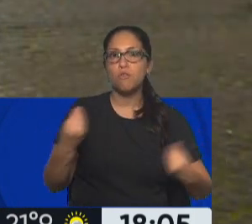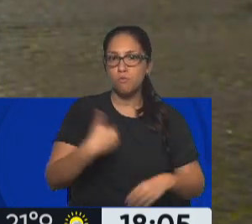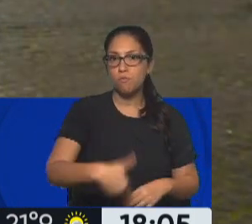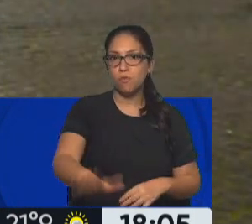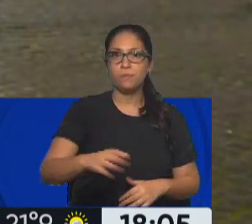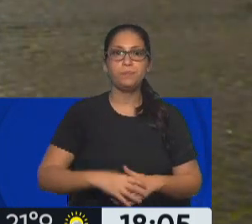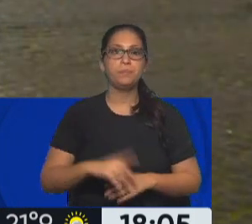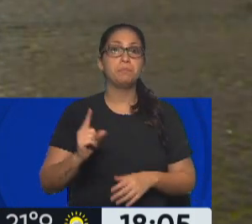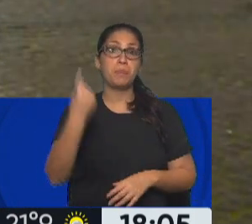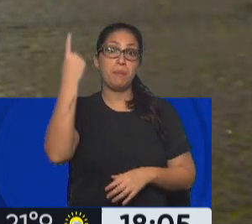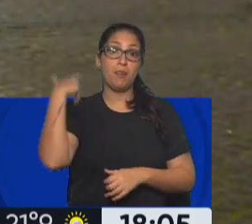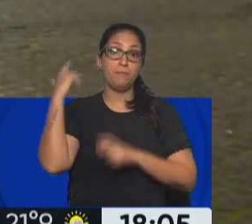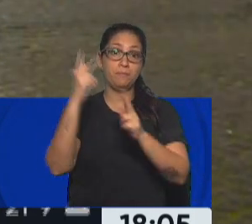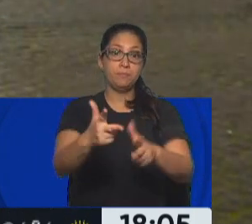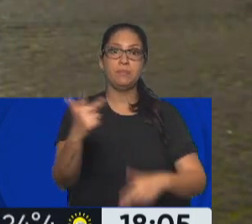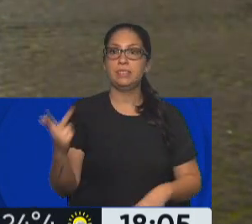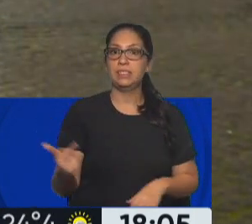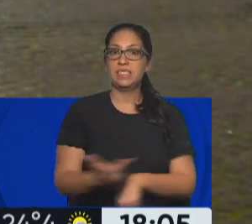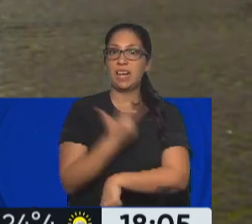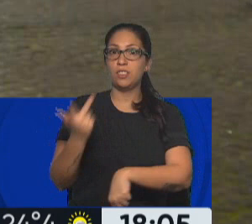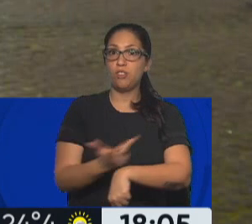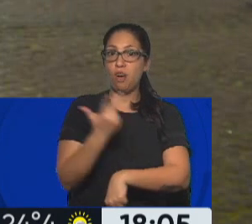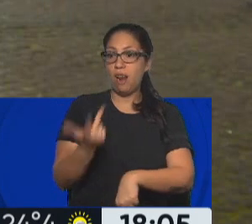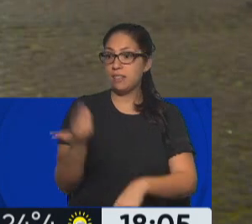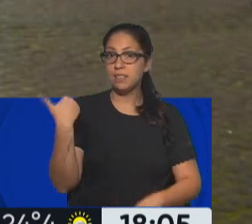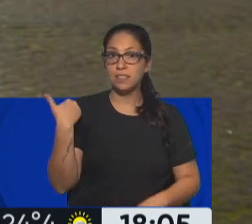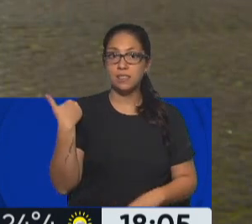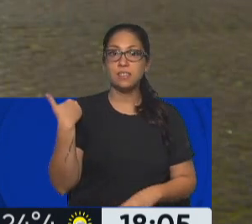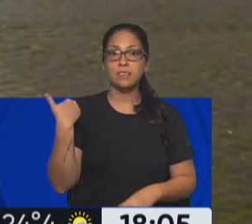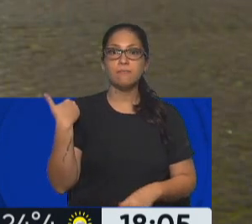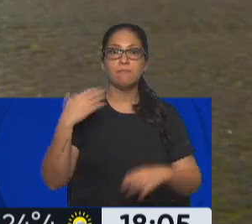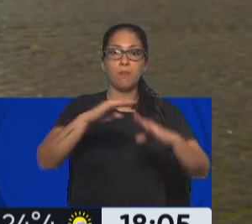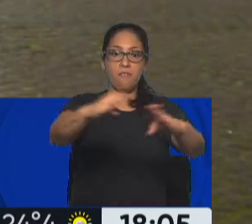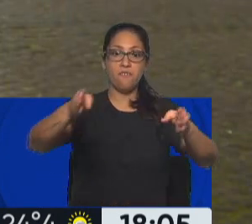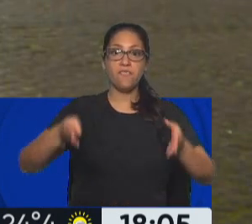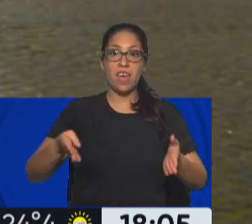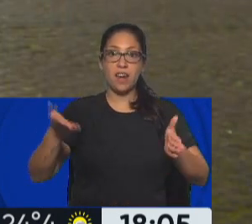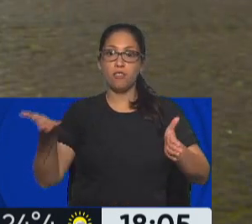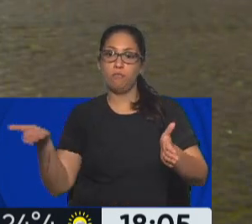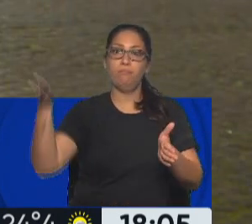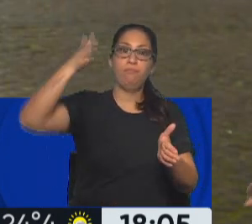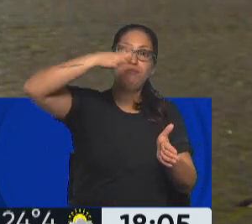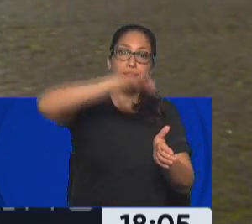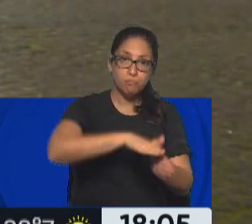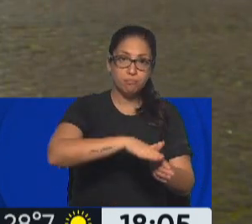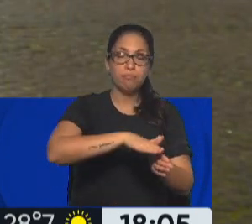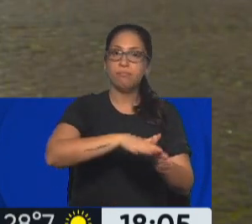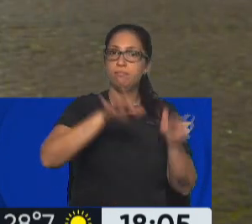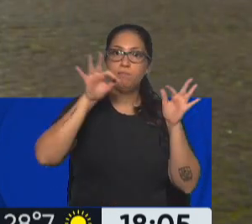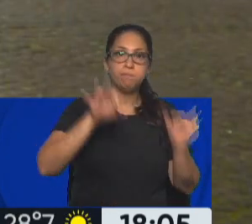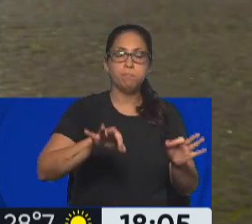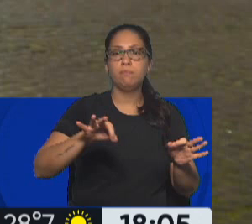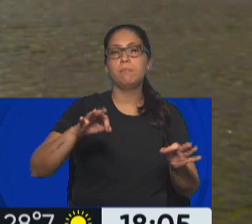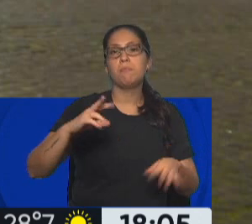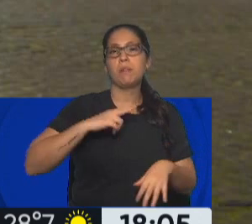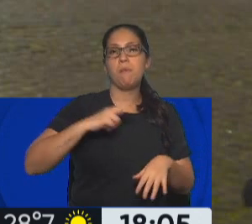primero que les tengo que decir que hace 3 horas nada más se cerró el féretro de Francisco en una ceremonia privada